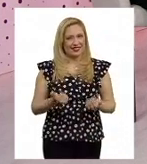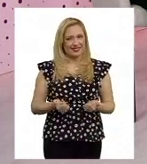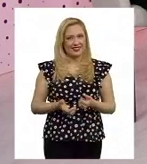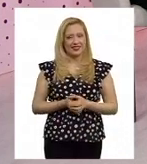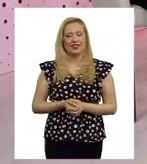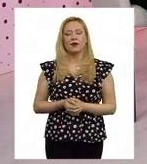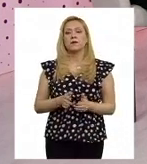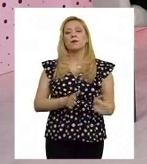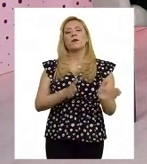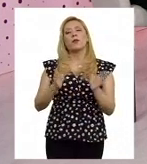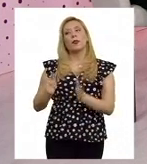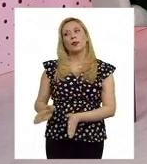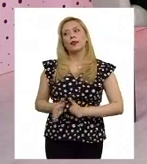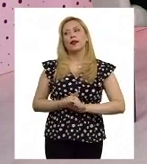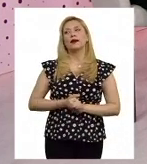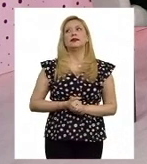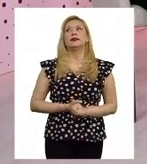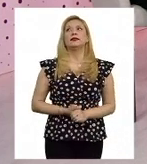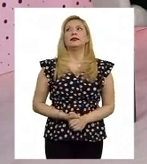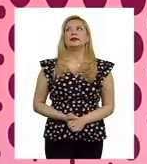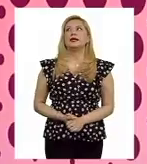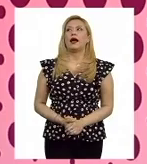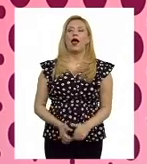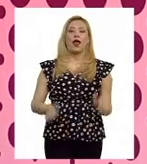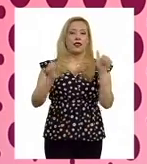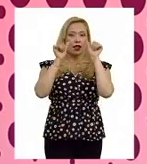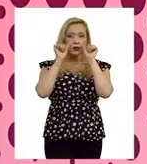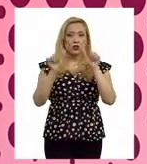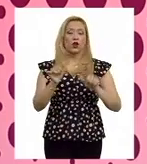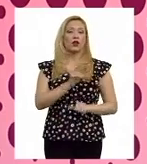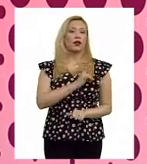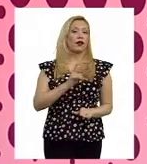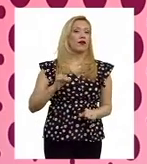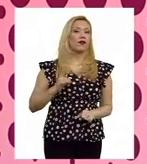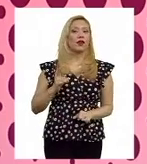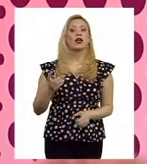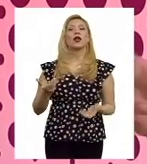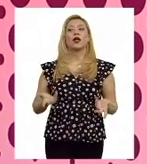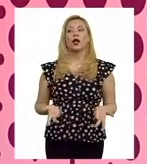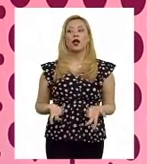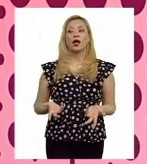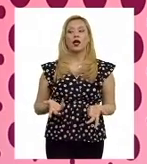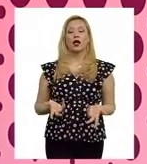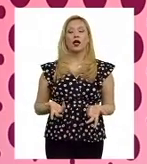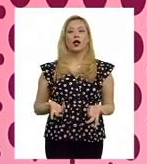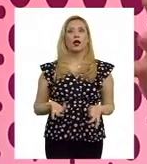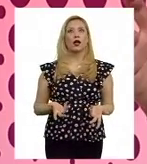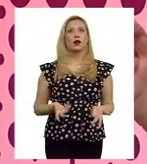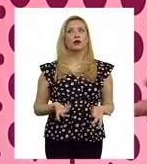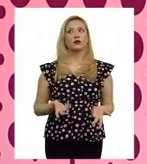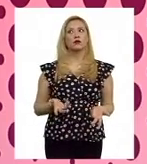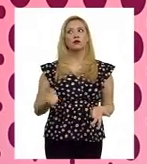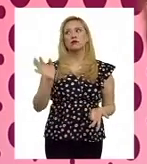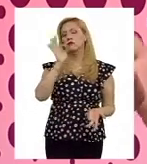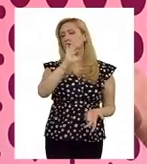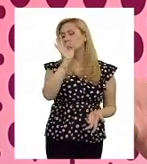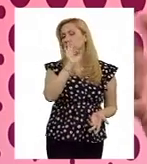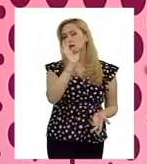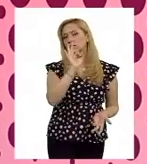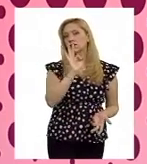es, obviamente, la atención que se debe dar al mismo tiempo que se